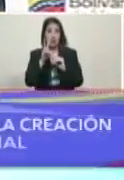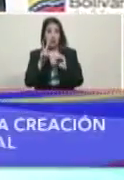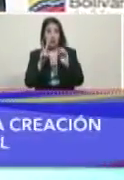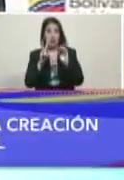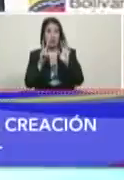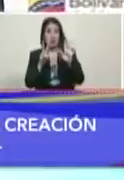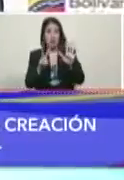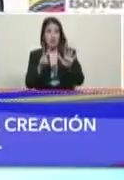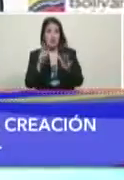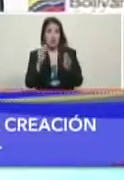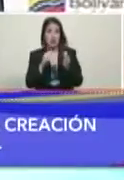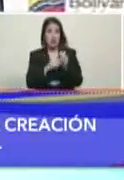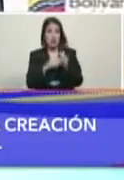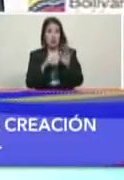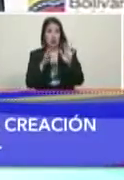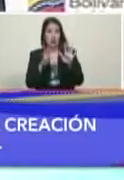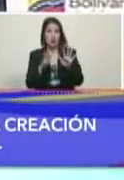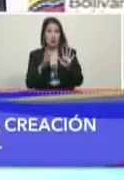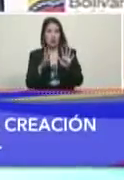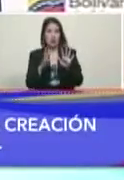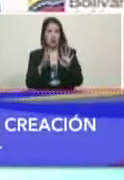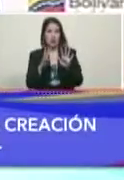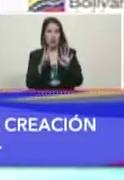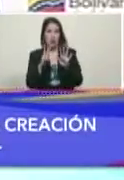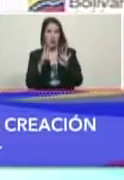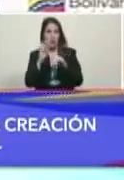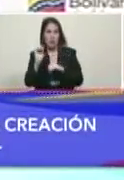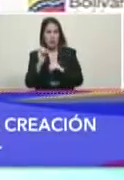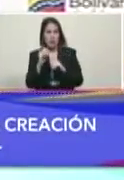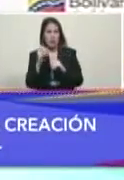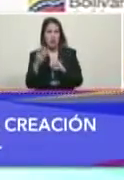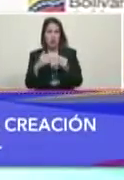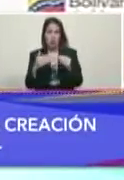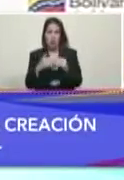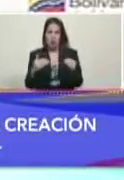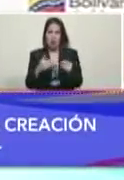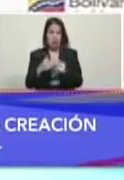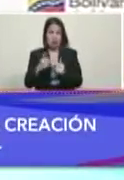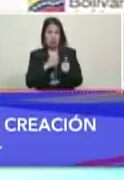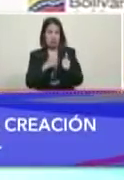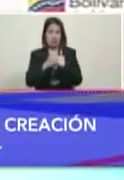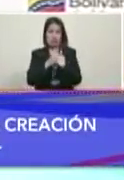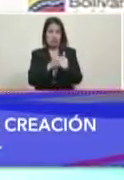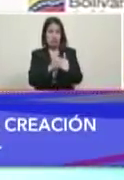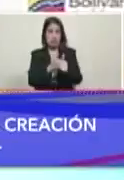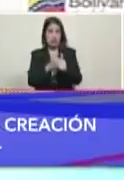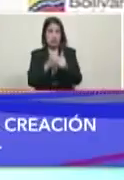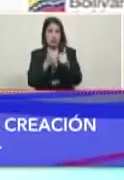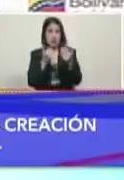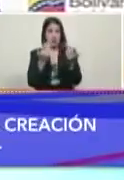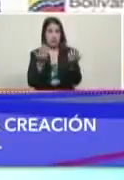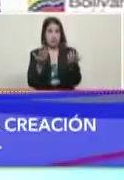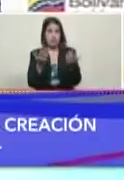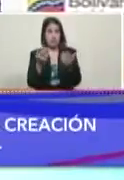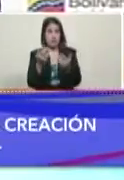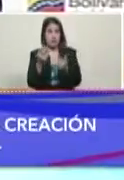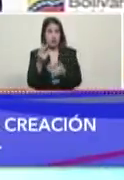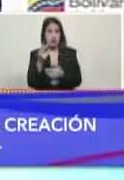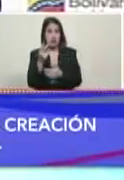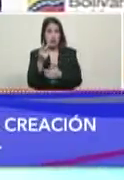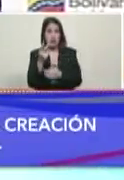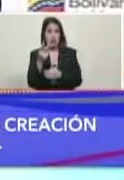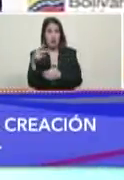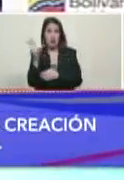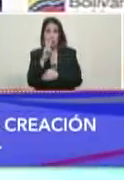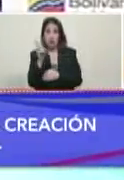euros, dólares, perdón, nos tienen perseguidas las cuentas. Venezuela tiene sus